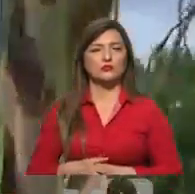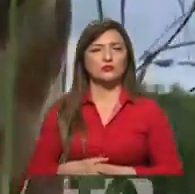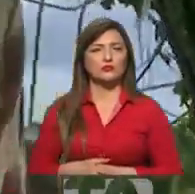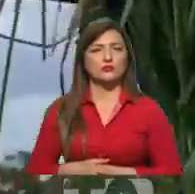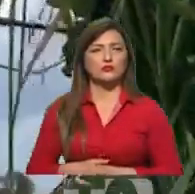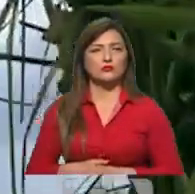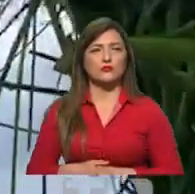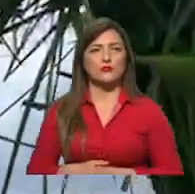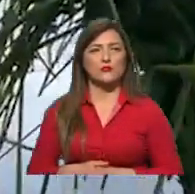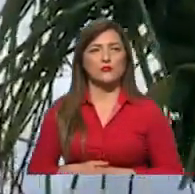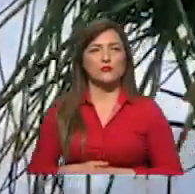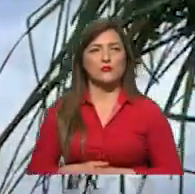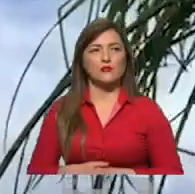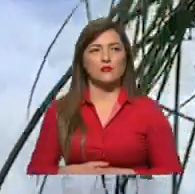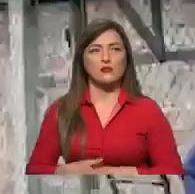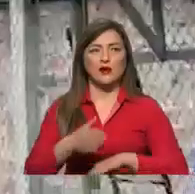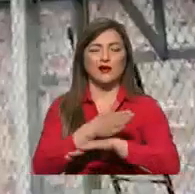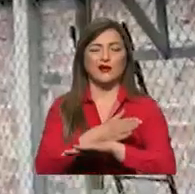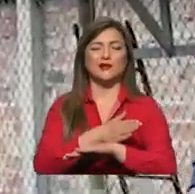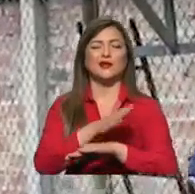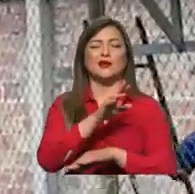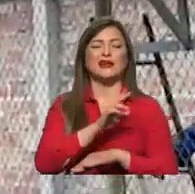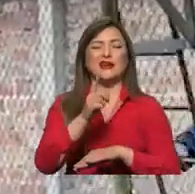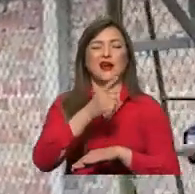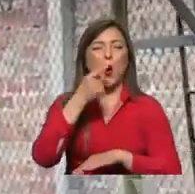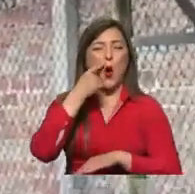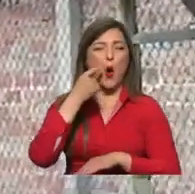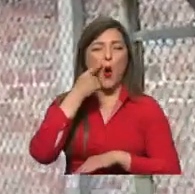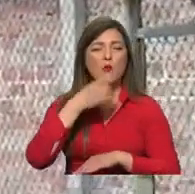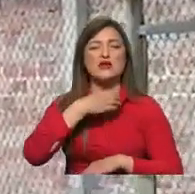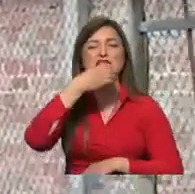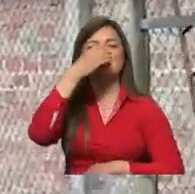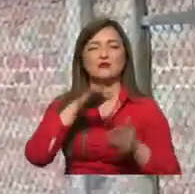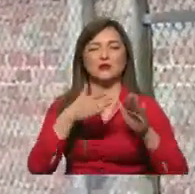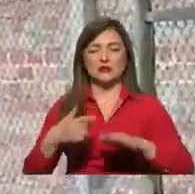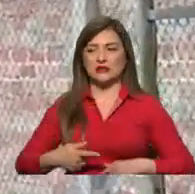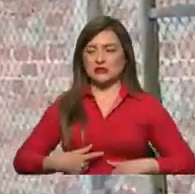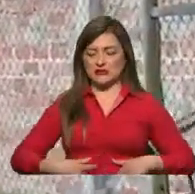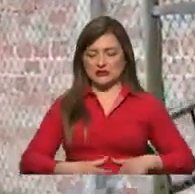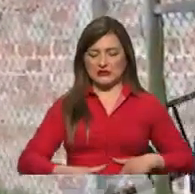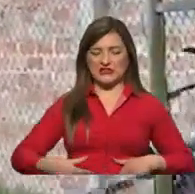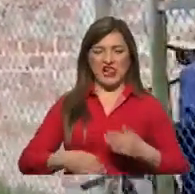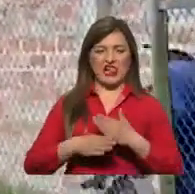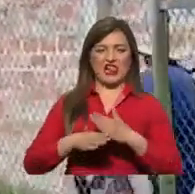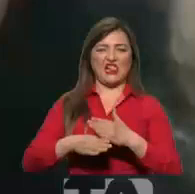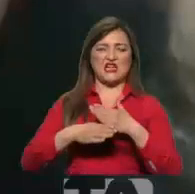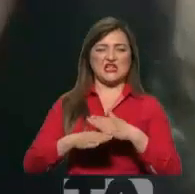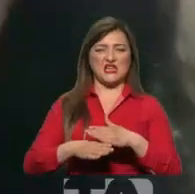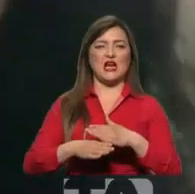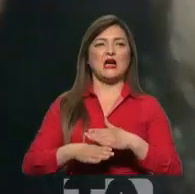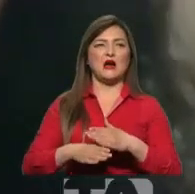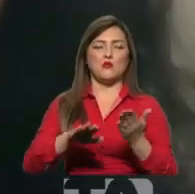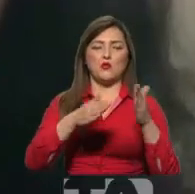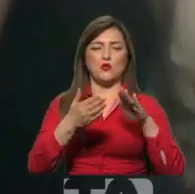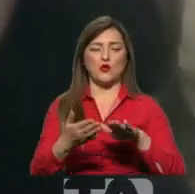tan solo 22 días después del fallecimiento de la jirafa macho por una obstrucción intestinal, según confirmó la necropsia.